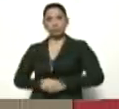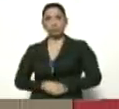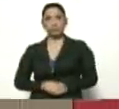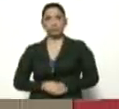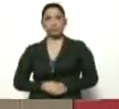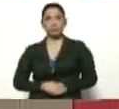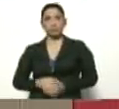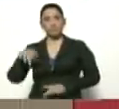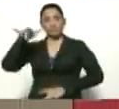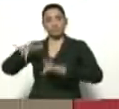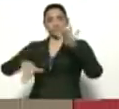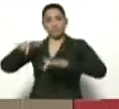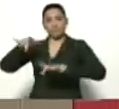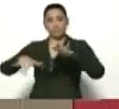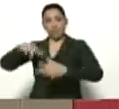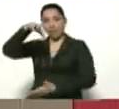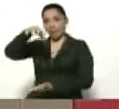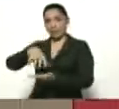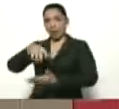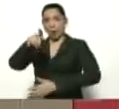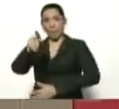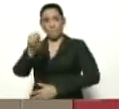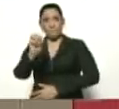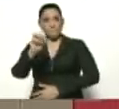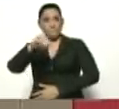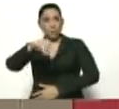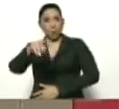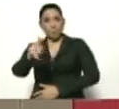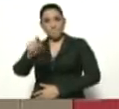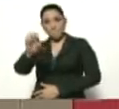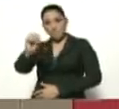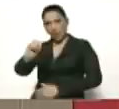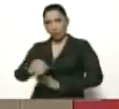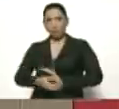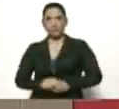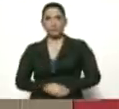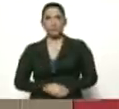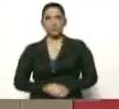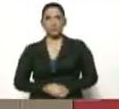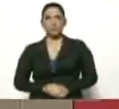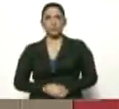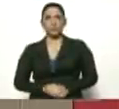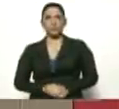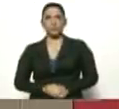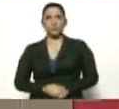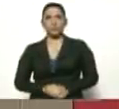el secretario de estado de los eeuu mick pompeo